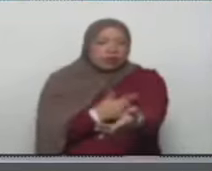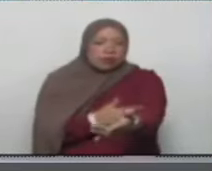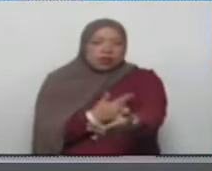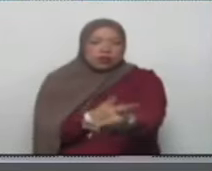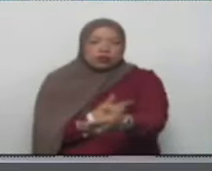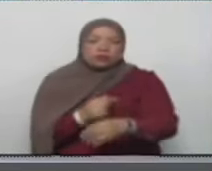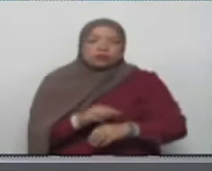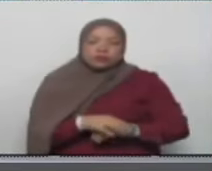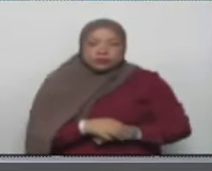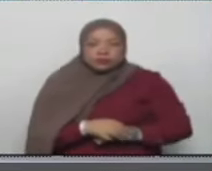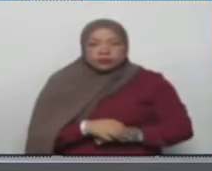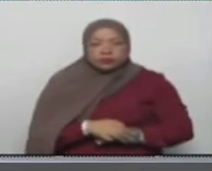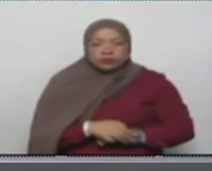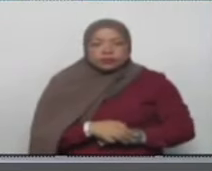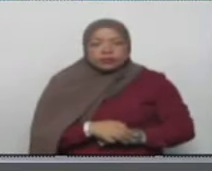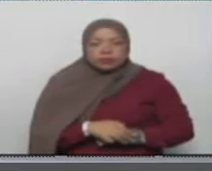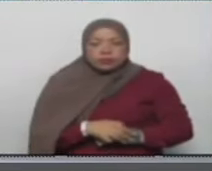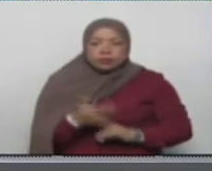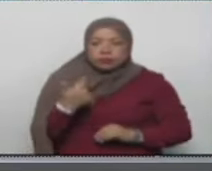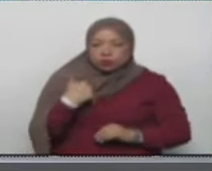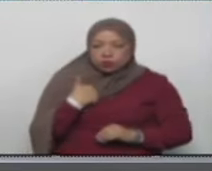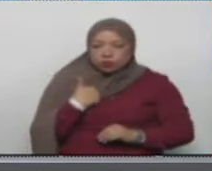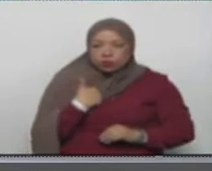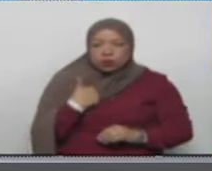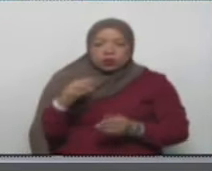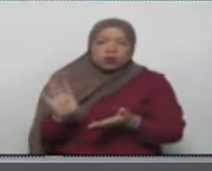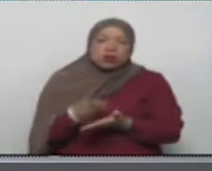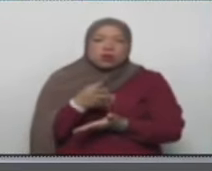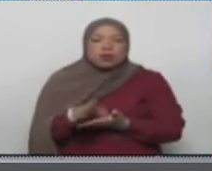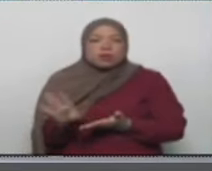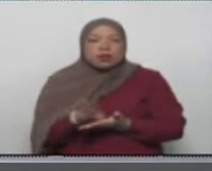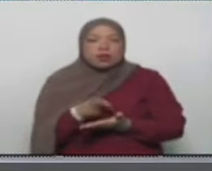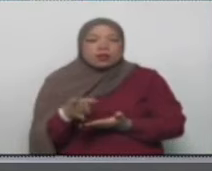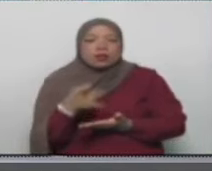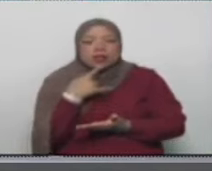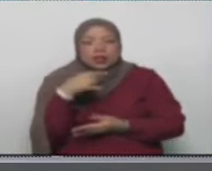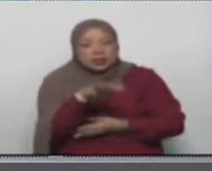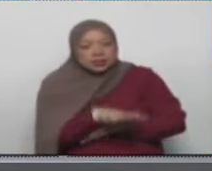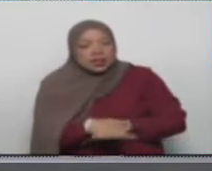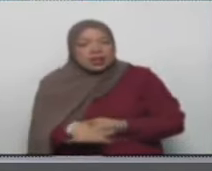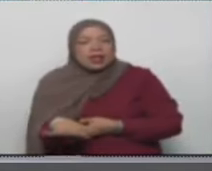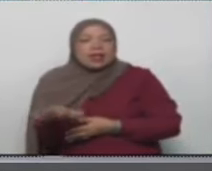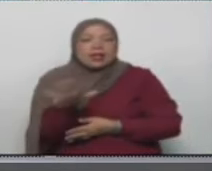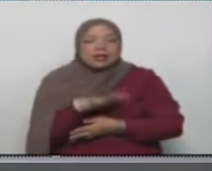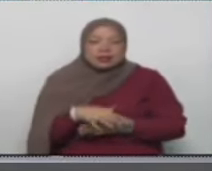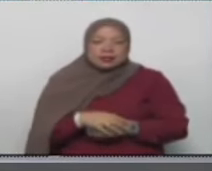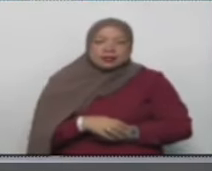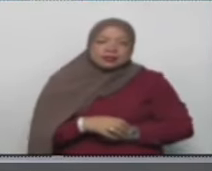Yo, por mi parte, como dice la canción, yo por mi parte deseo